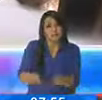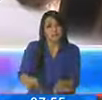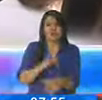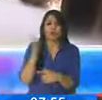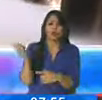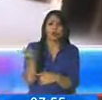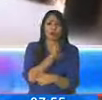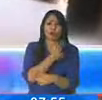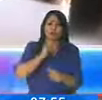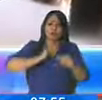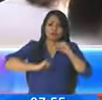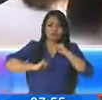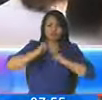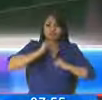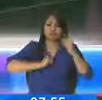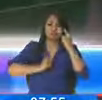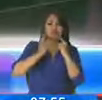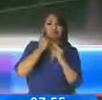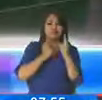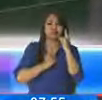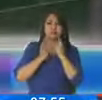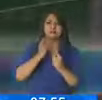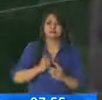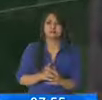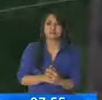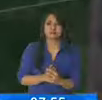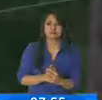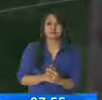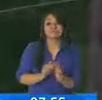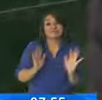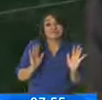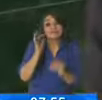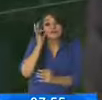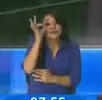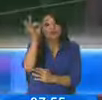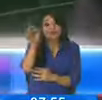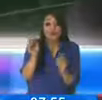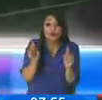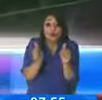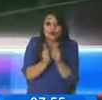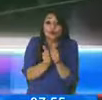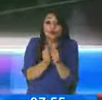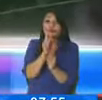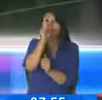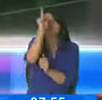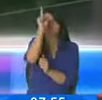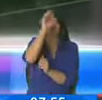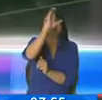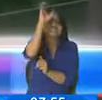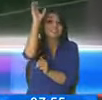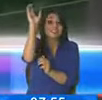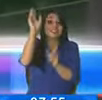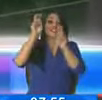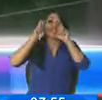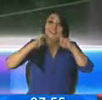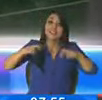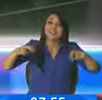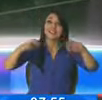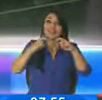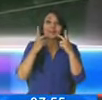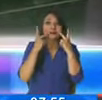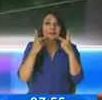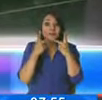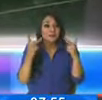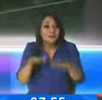invadió el corazón de los presentes. Algún día estaremos juntos, sentados en una estrella ya lejana, mirando al